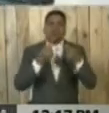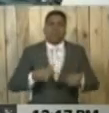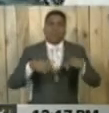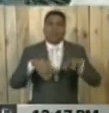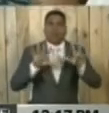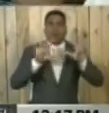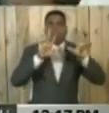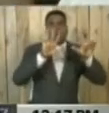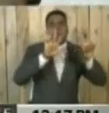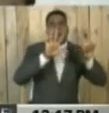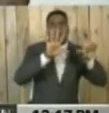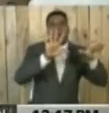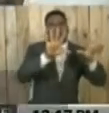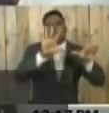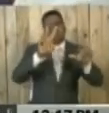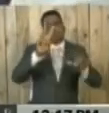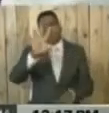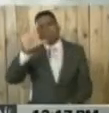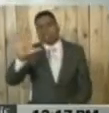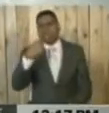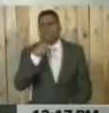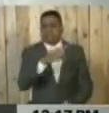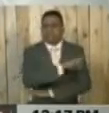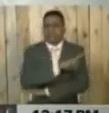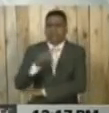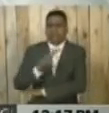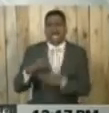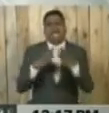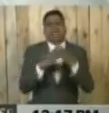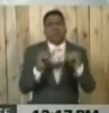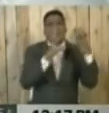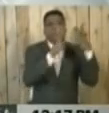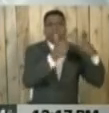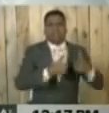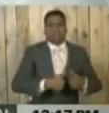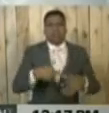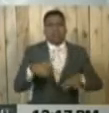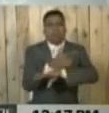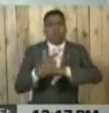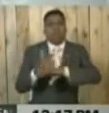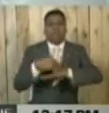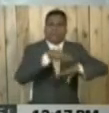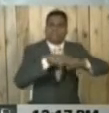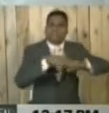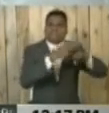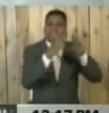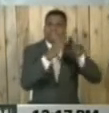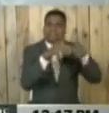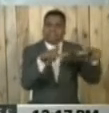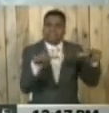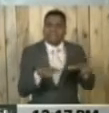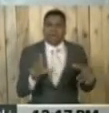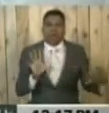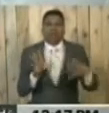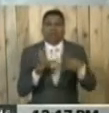cual ordena a los entes públicos, a los entes del Estado, a toda la administración pública, a los ministerios y a sus entes